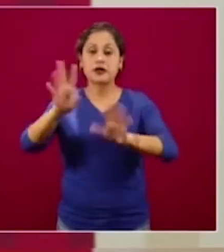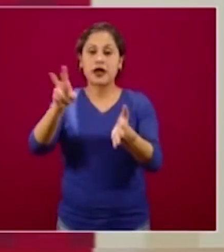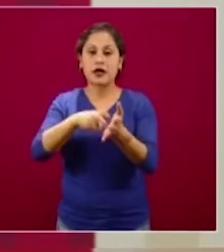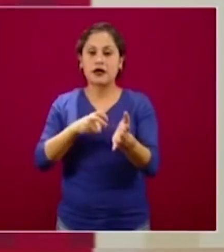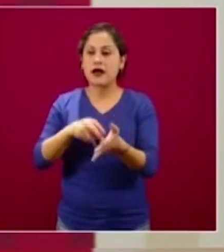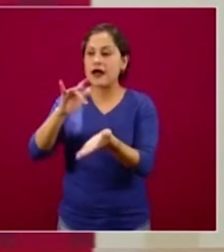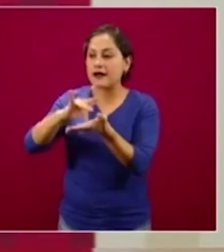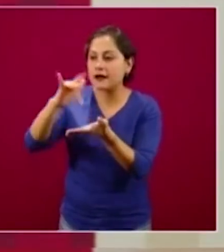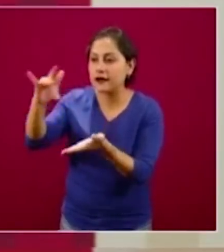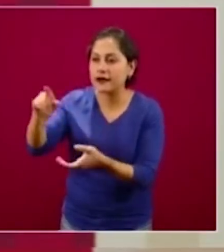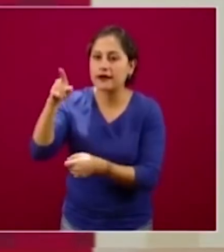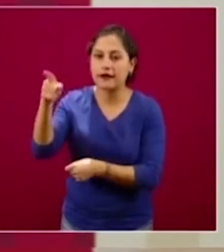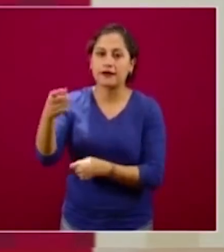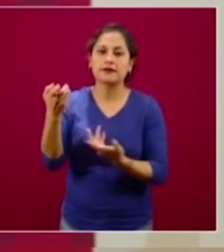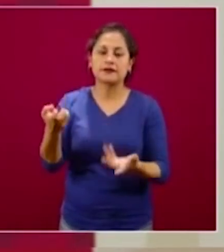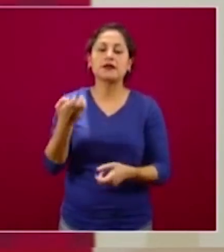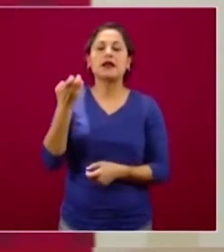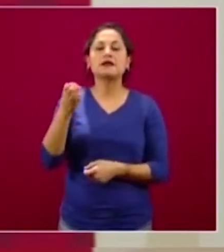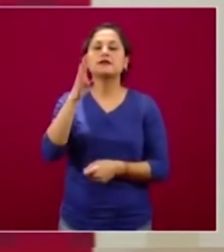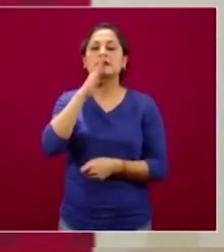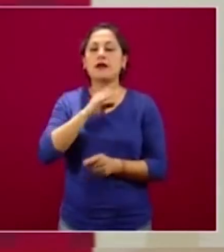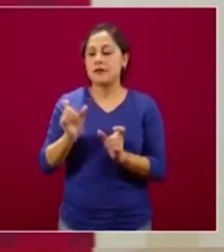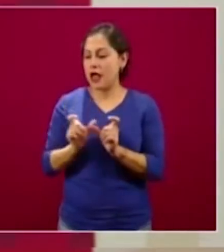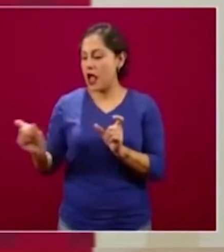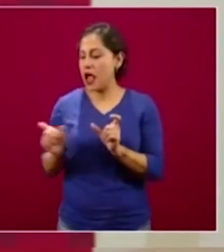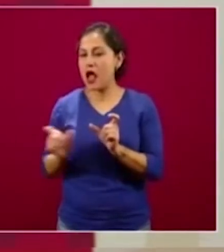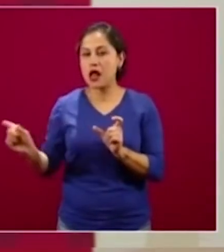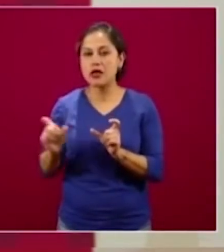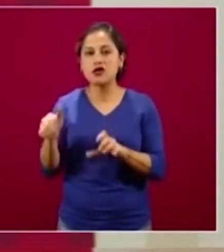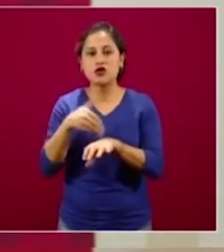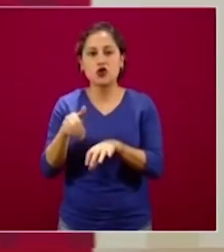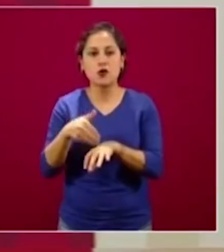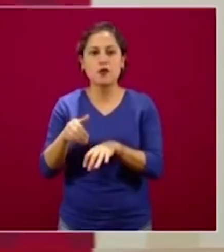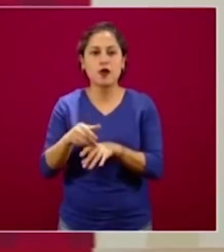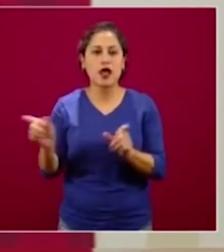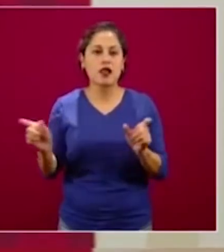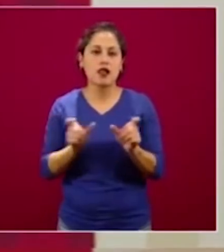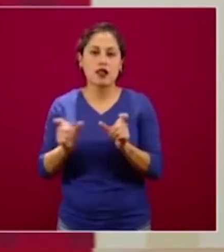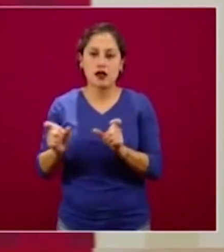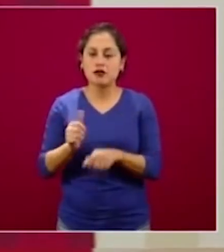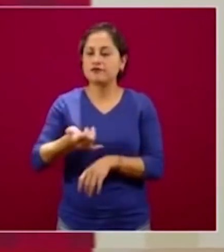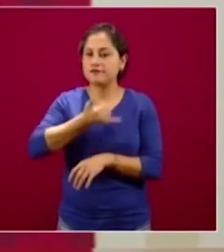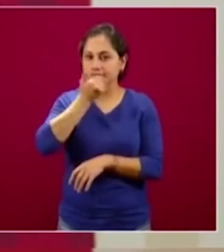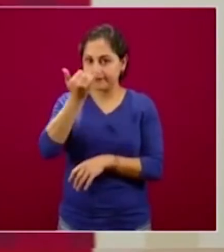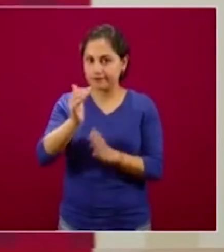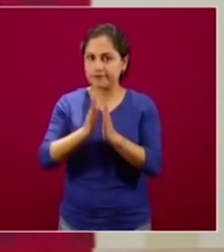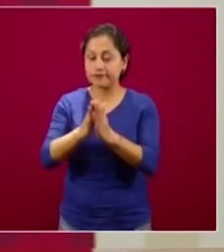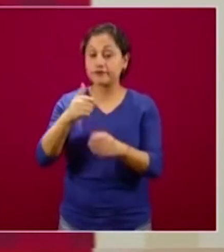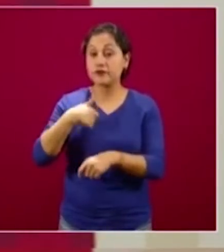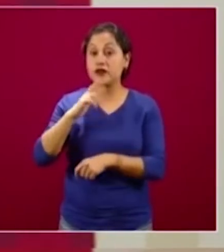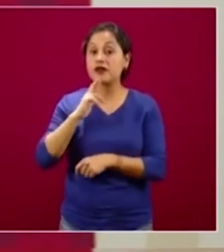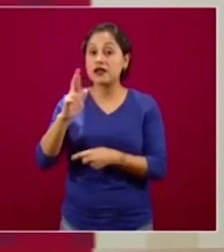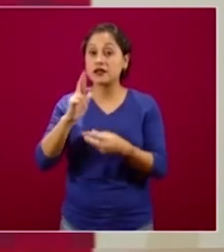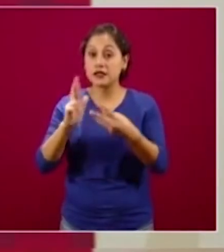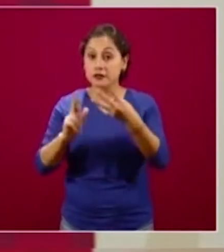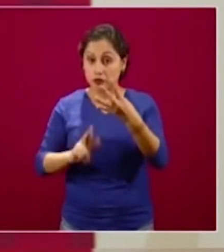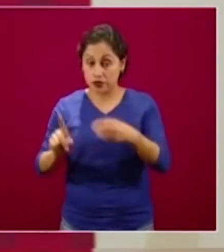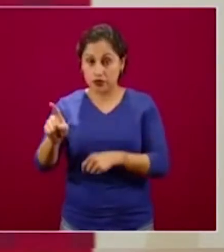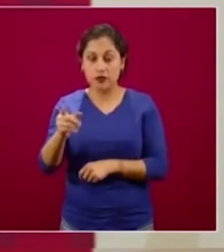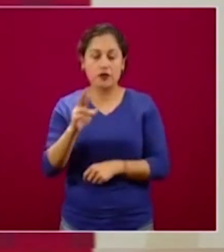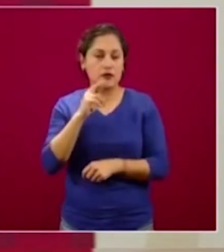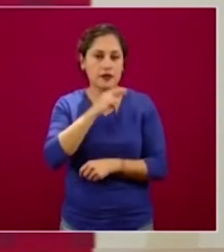observar. Es una errata de la etiqueta. Los datos son correctos y proceden de eso. Déjeme contestarle muy rápidamente las otras dos cosas.